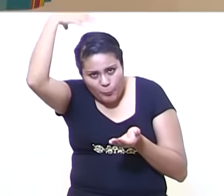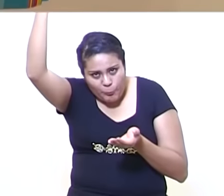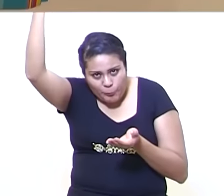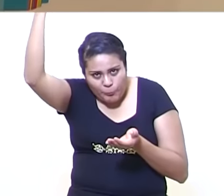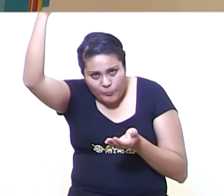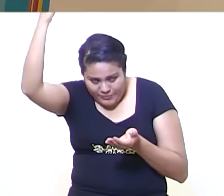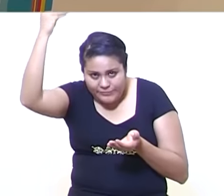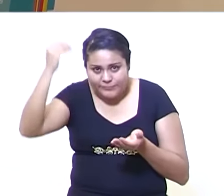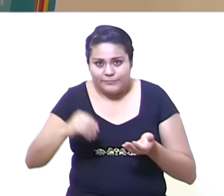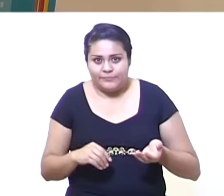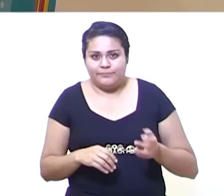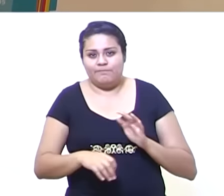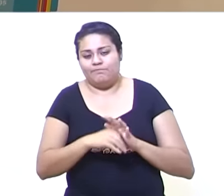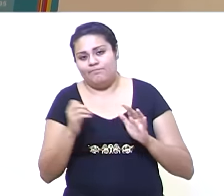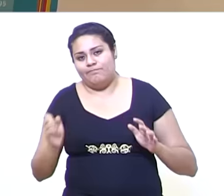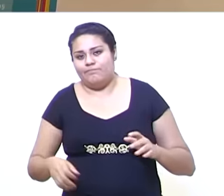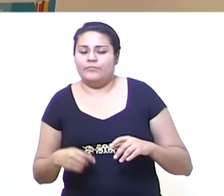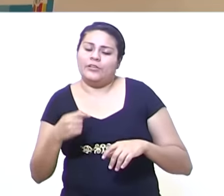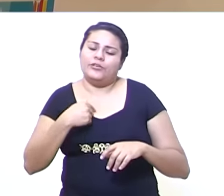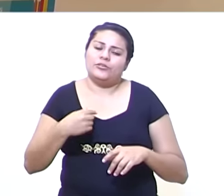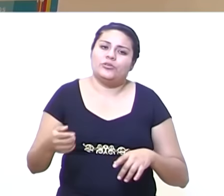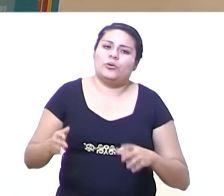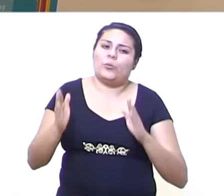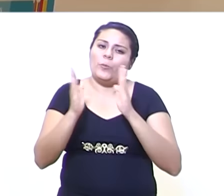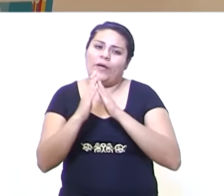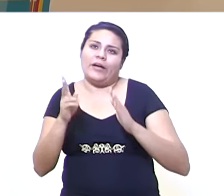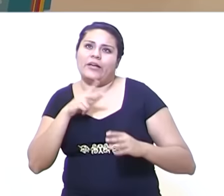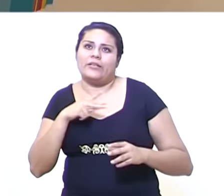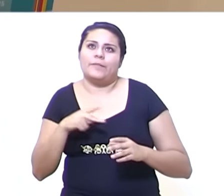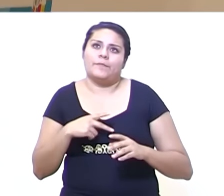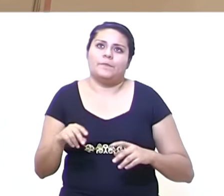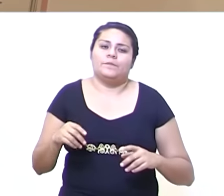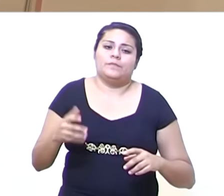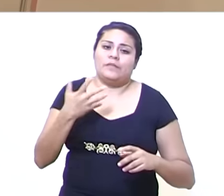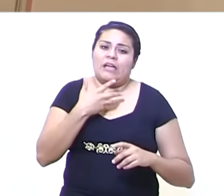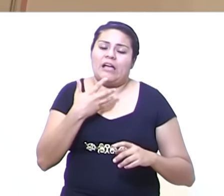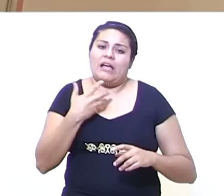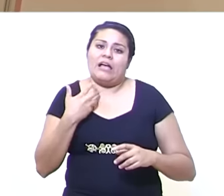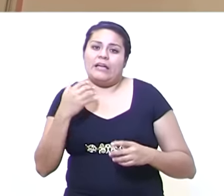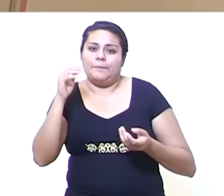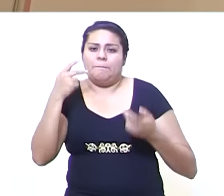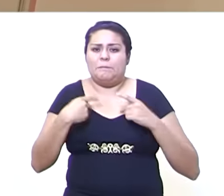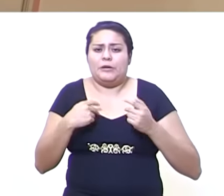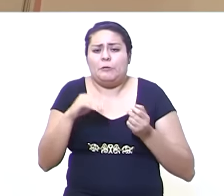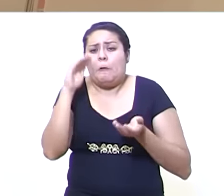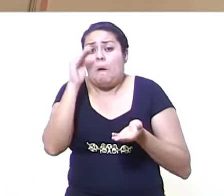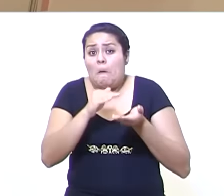vivo, en Sachila, hay una leyenda de que a medianoche salen los duendes